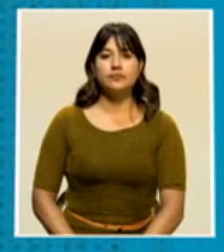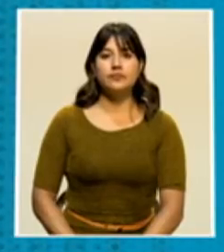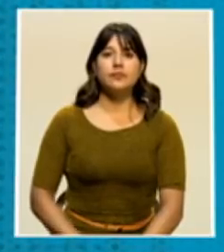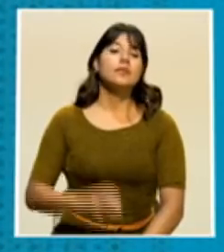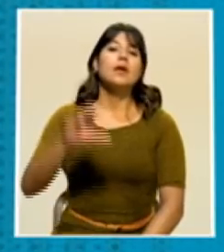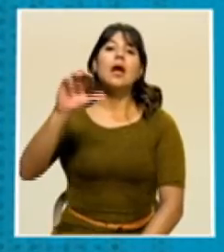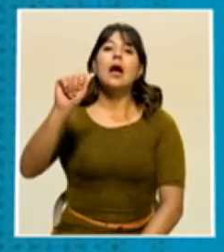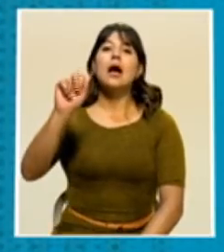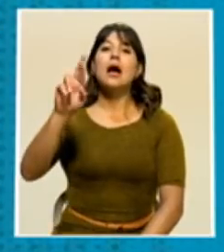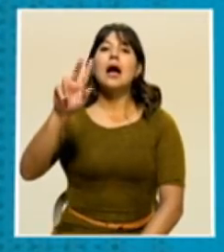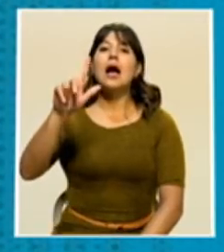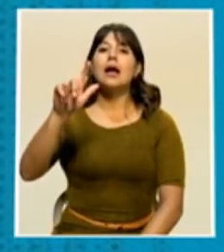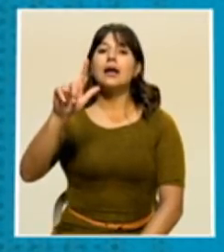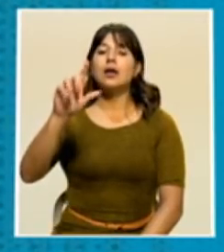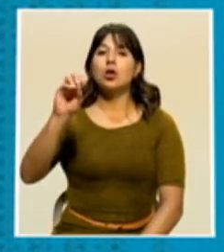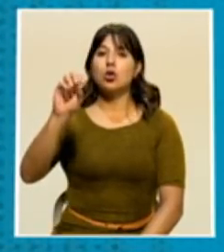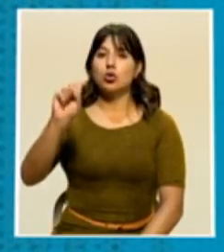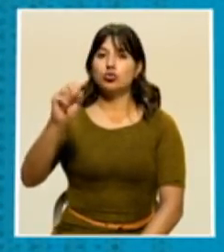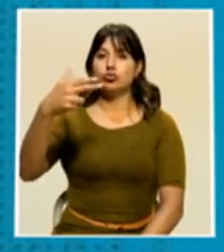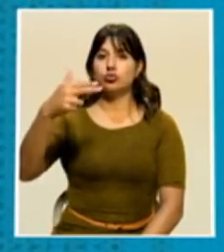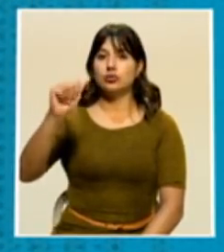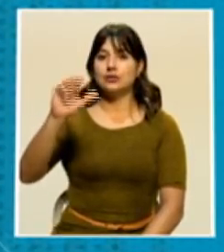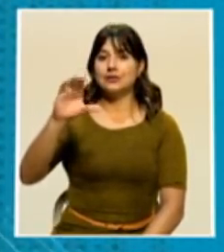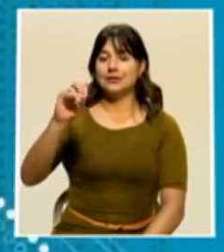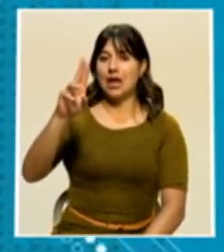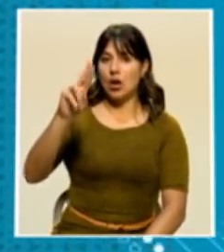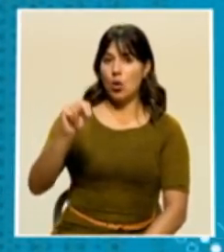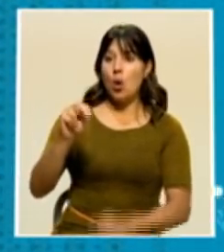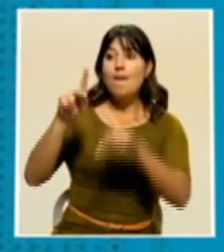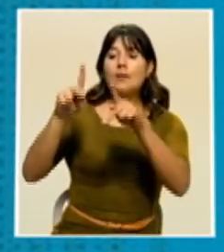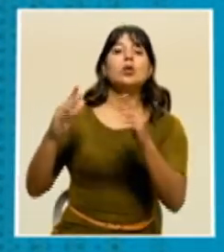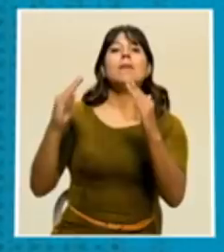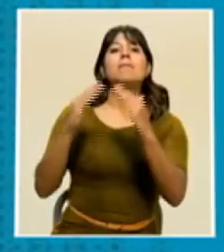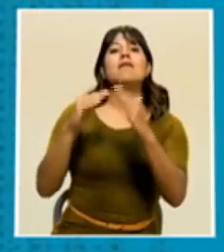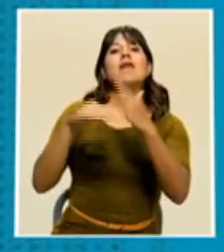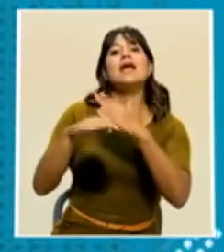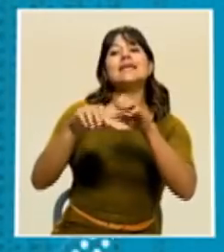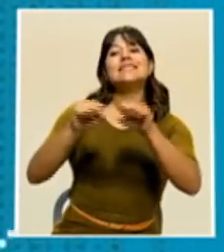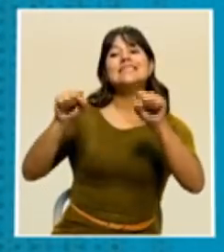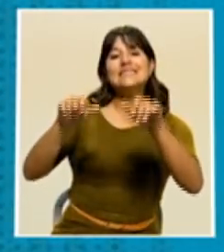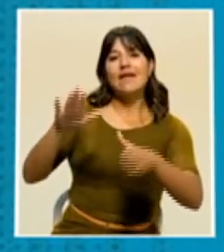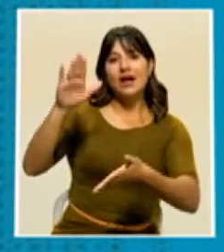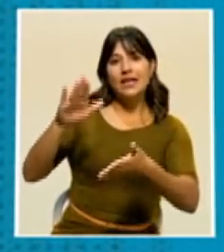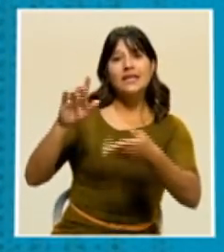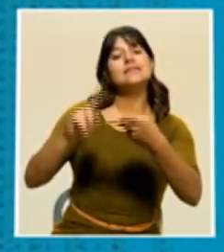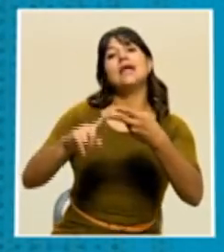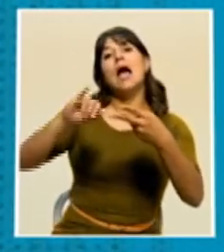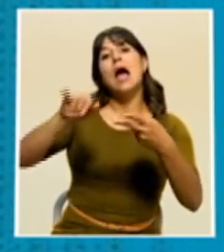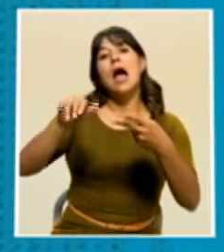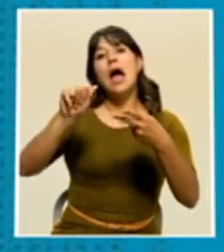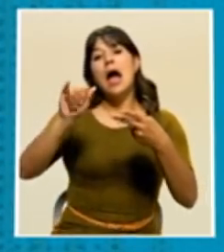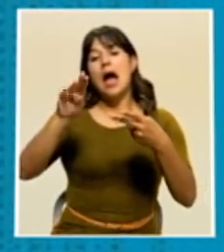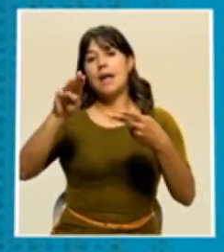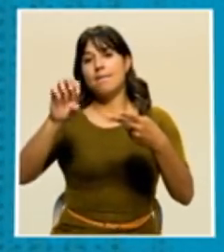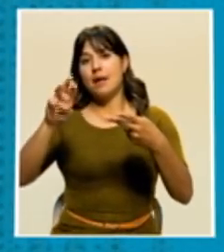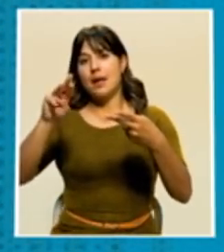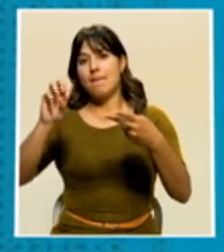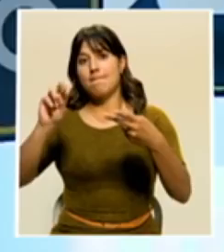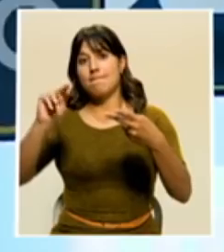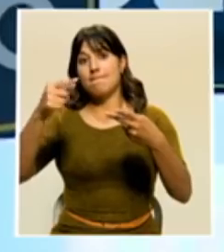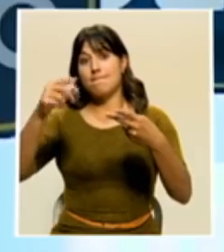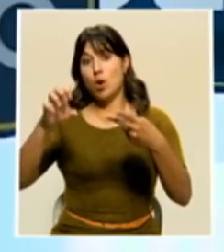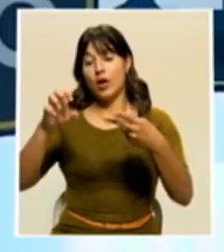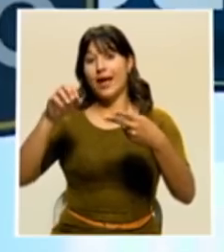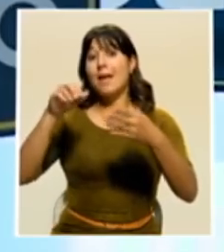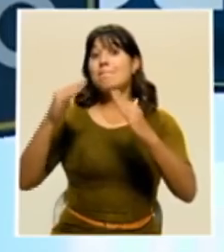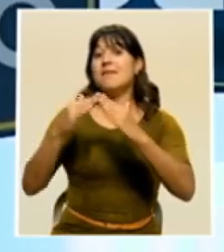Carlos Chacón, vecino de Sabanilla y bombero pensionado, y Jaime Monge, vecino de Coronado, fueron 2 de las primeras 6 personas en